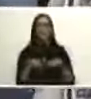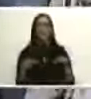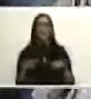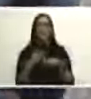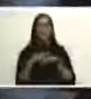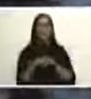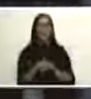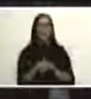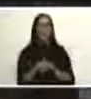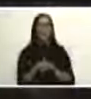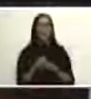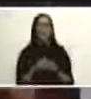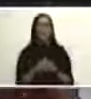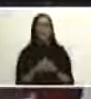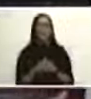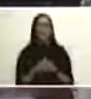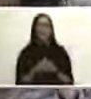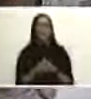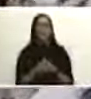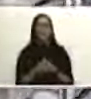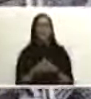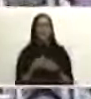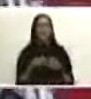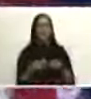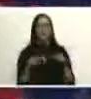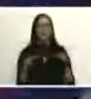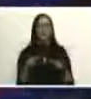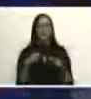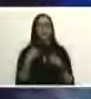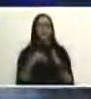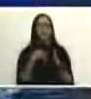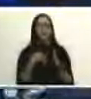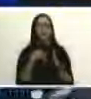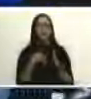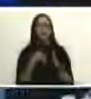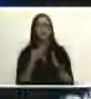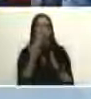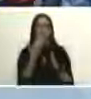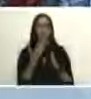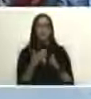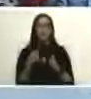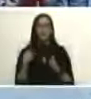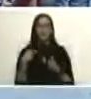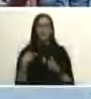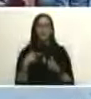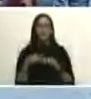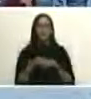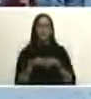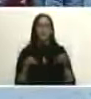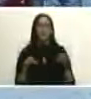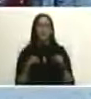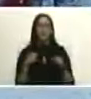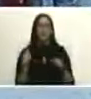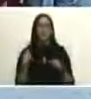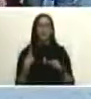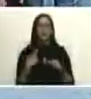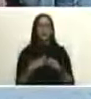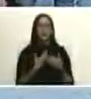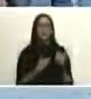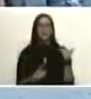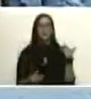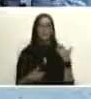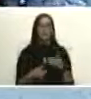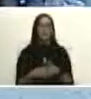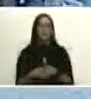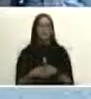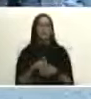integral. En el lado del frente hay otra institución que tiene la educación primaria, presidente, y